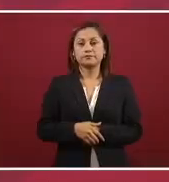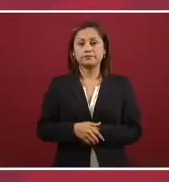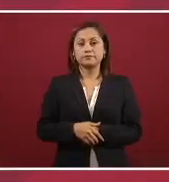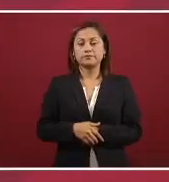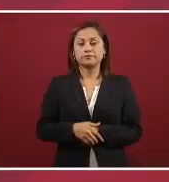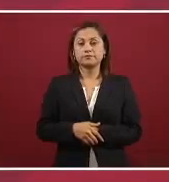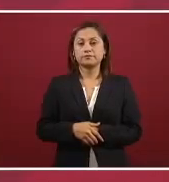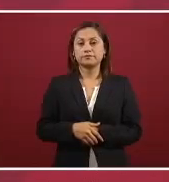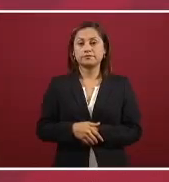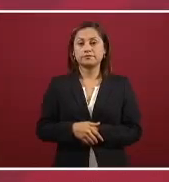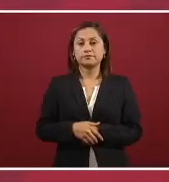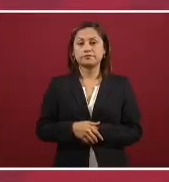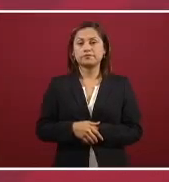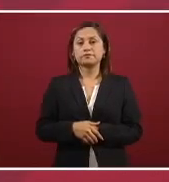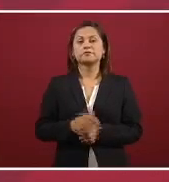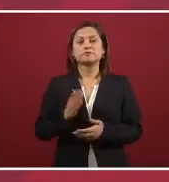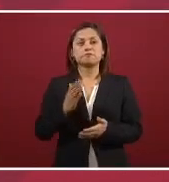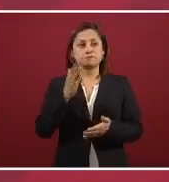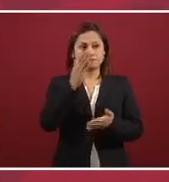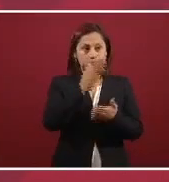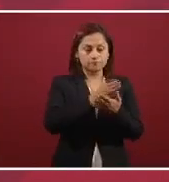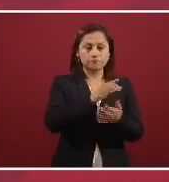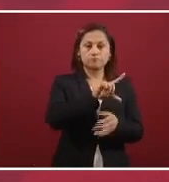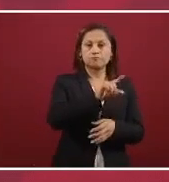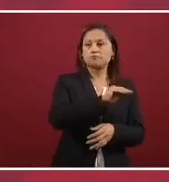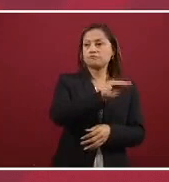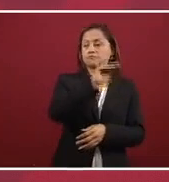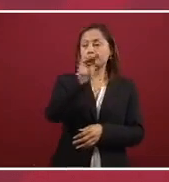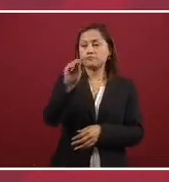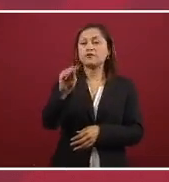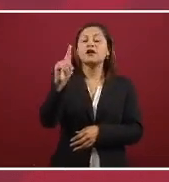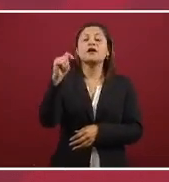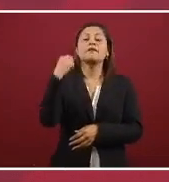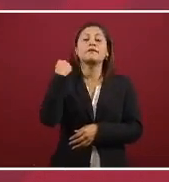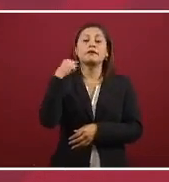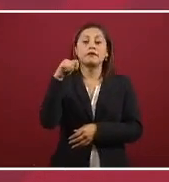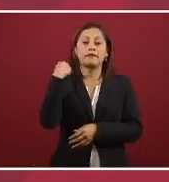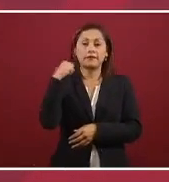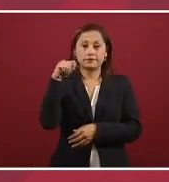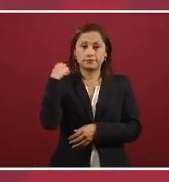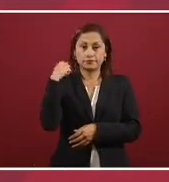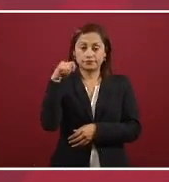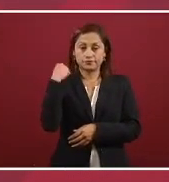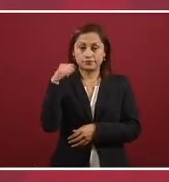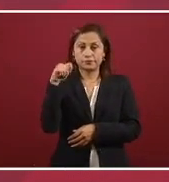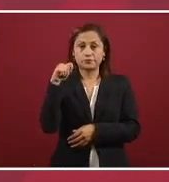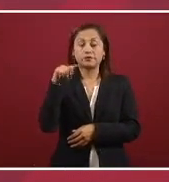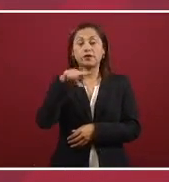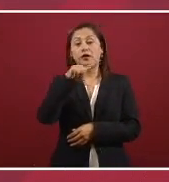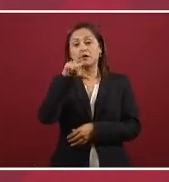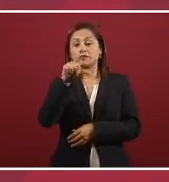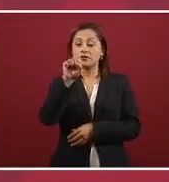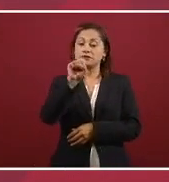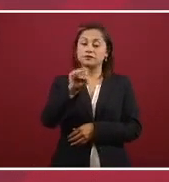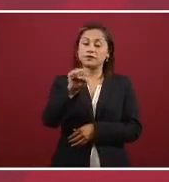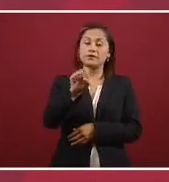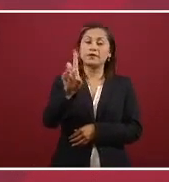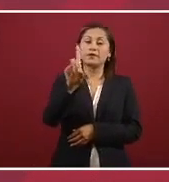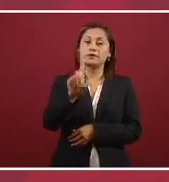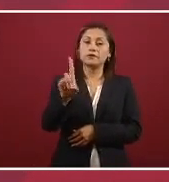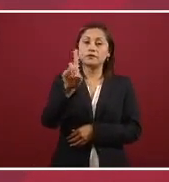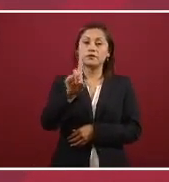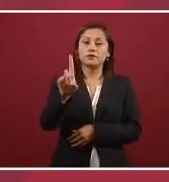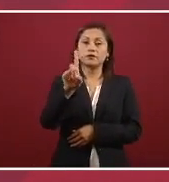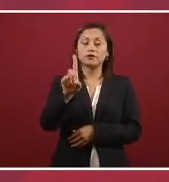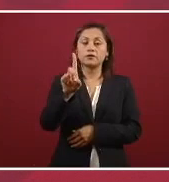luego a Tabasco, y sábado y domingo lo voy